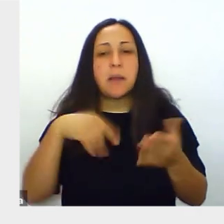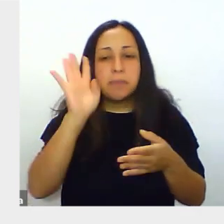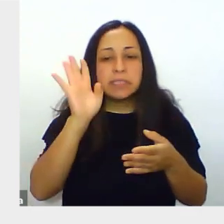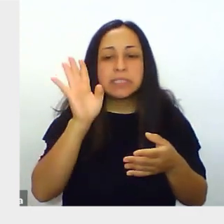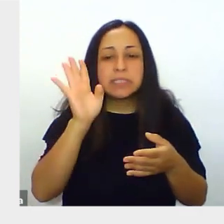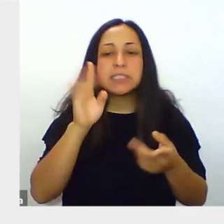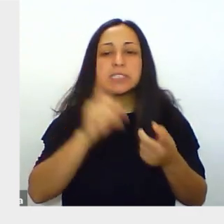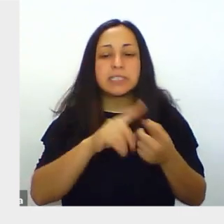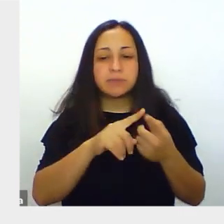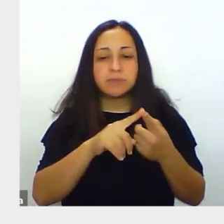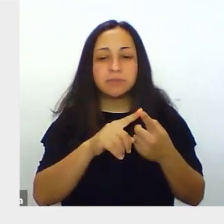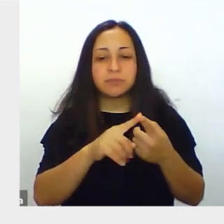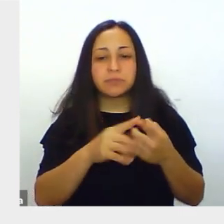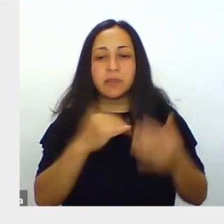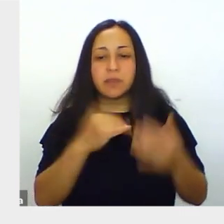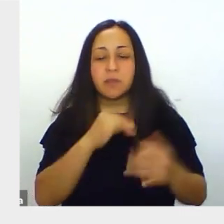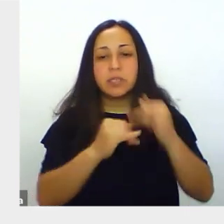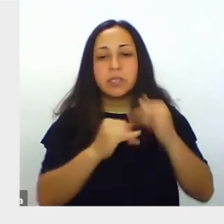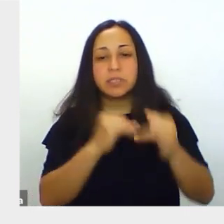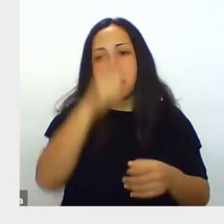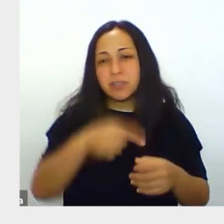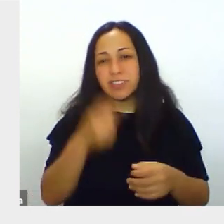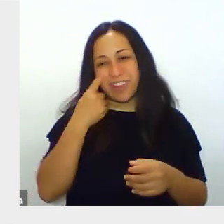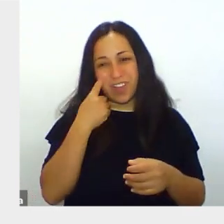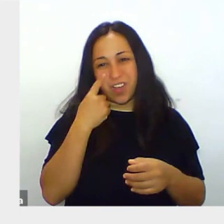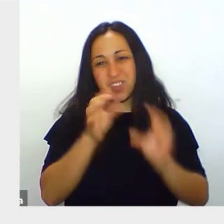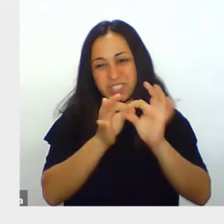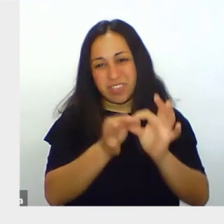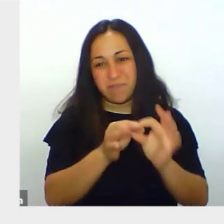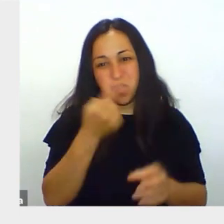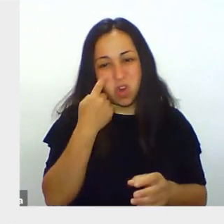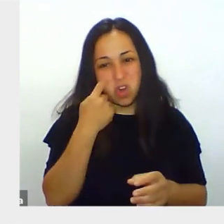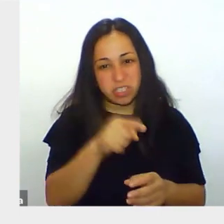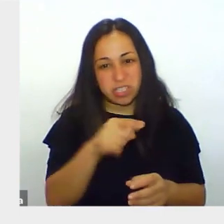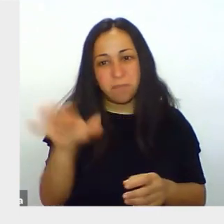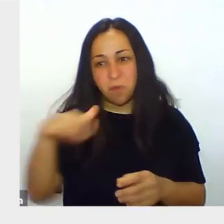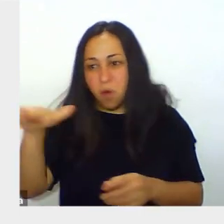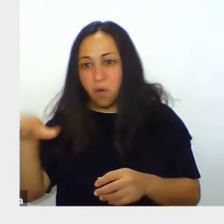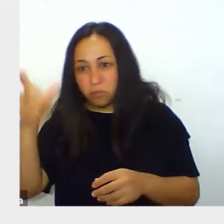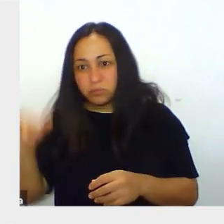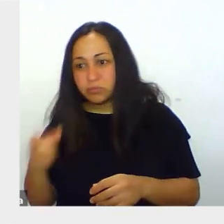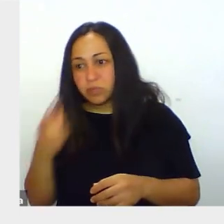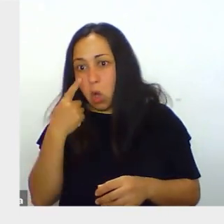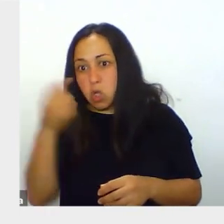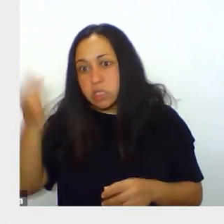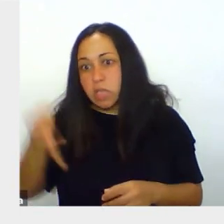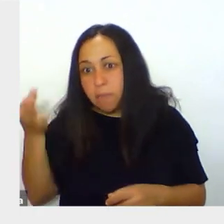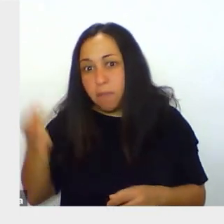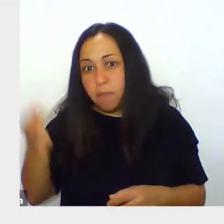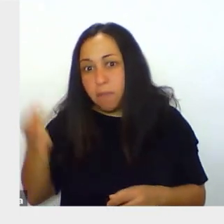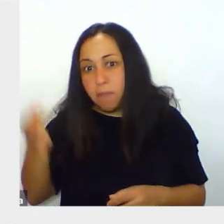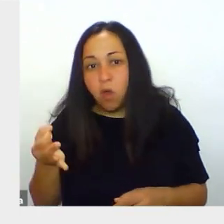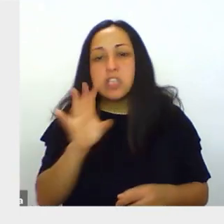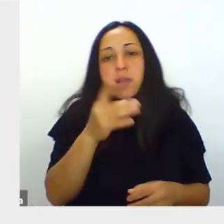mayoría, inclusive se podría decir, se dan con personas que conocemos en el espacio físico también, y que ahora simplemente existen